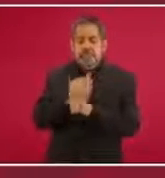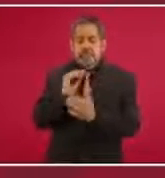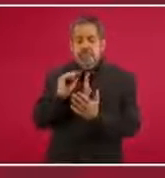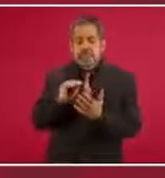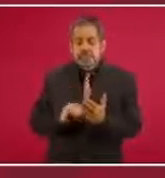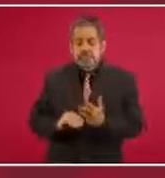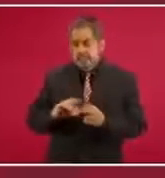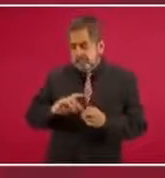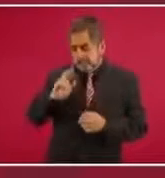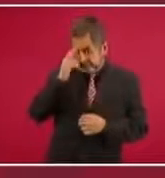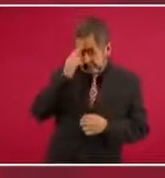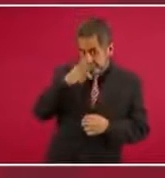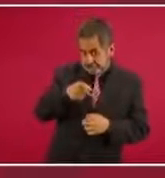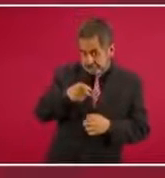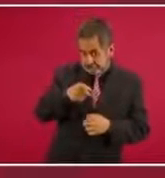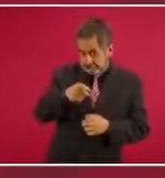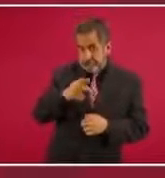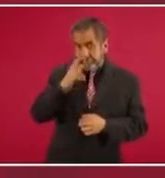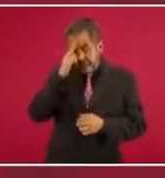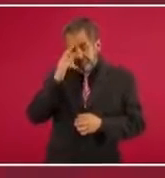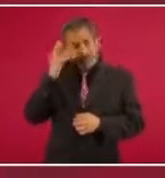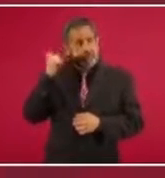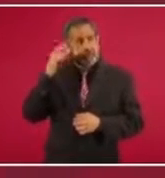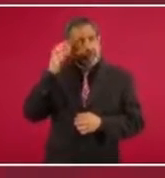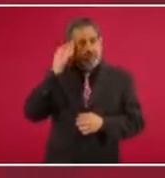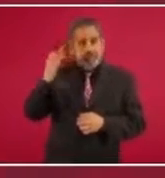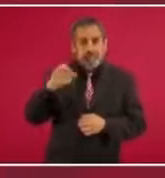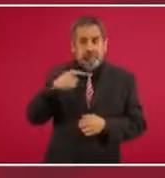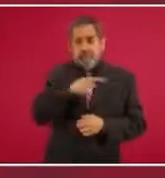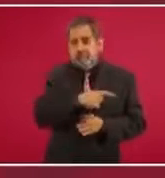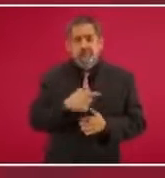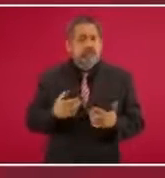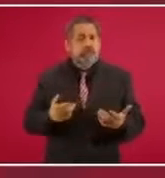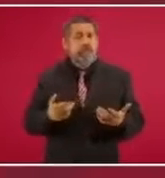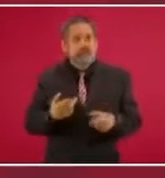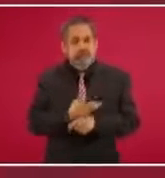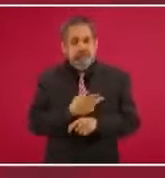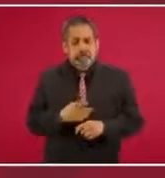acuerdan ustedes cuando estaban empeñados